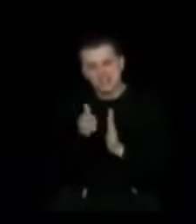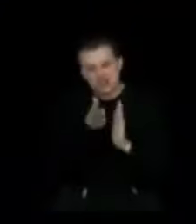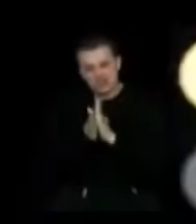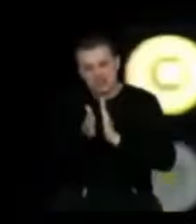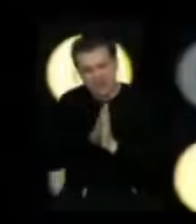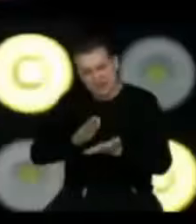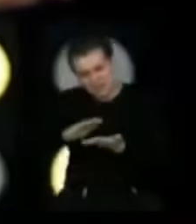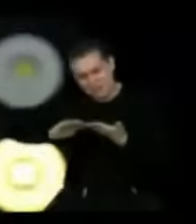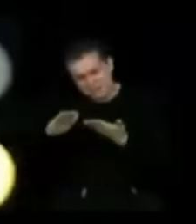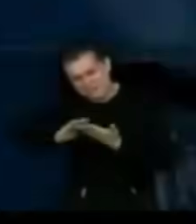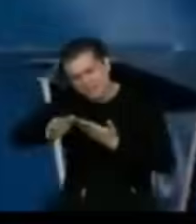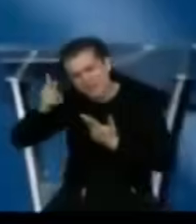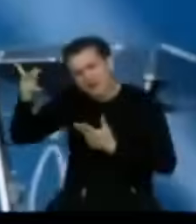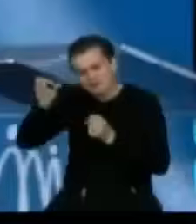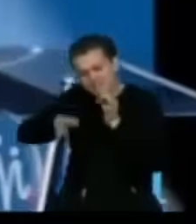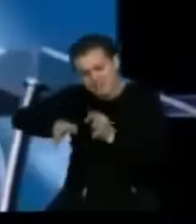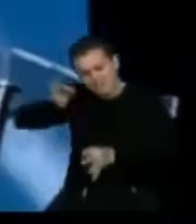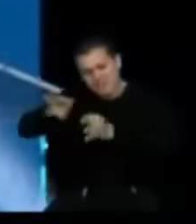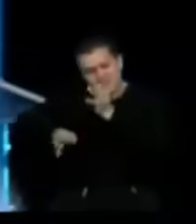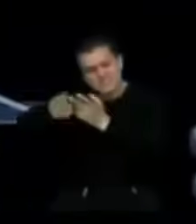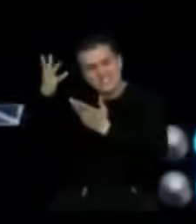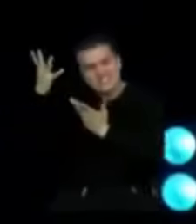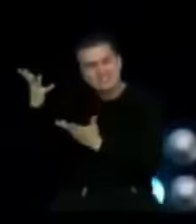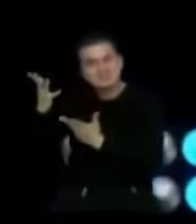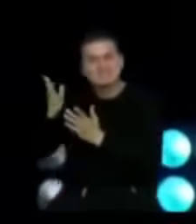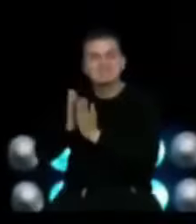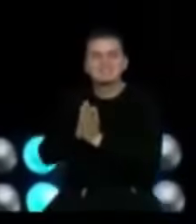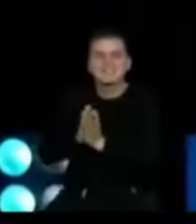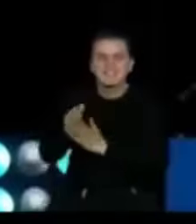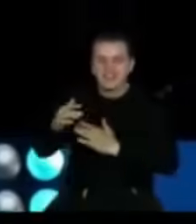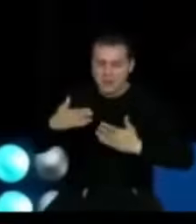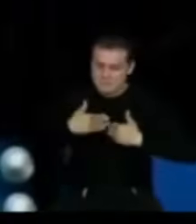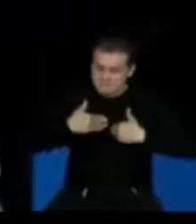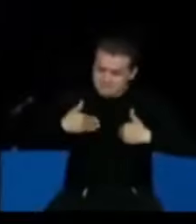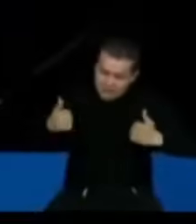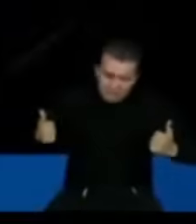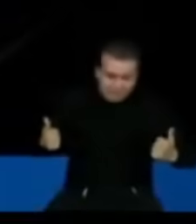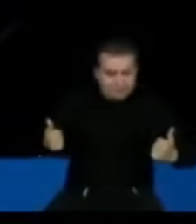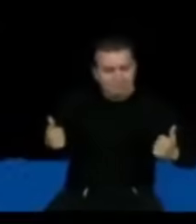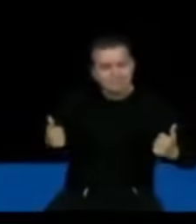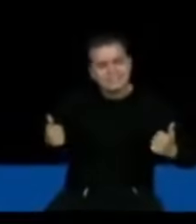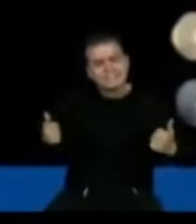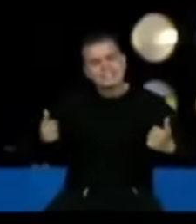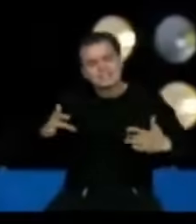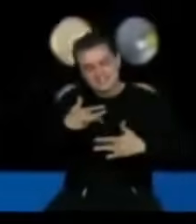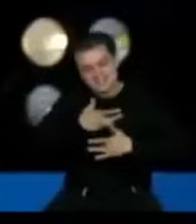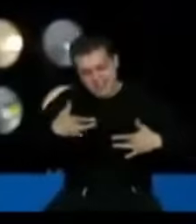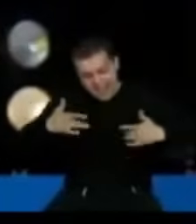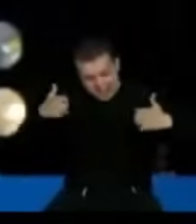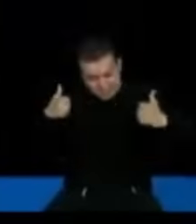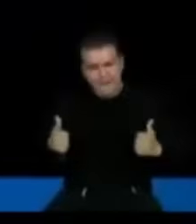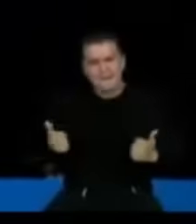Noticias de perdón, de justificación, de gozo, de paz, de sanidad.